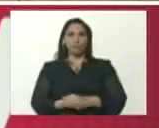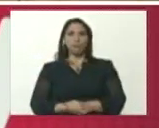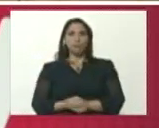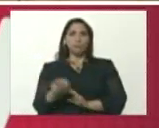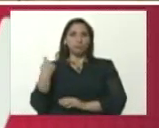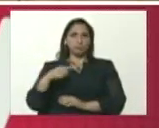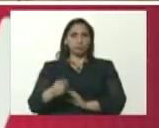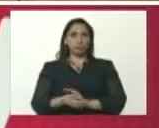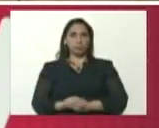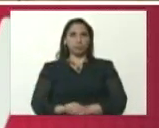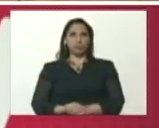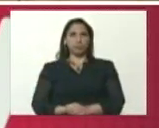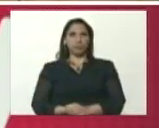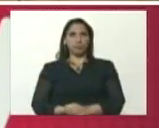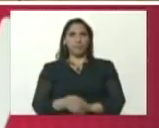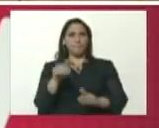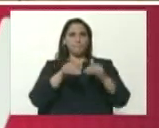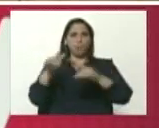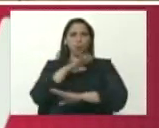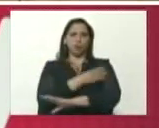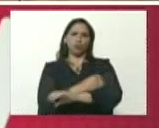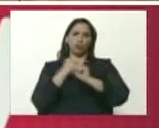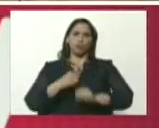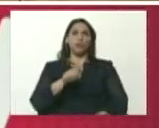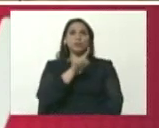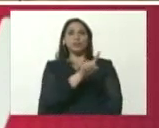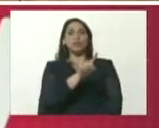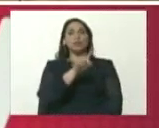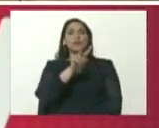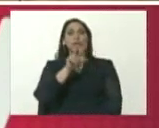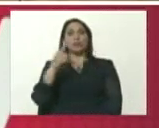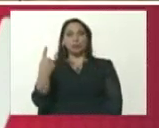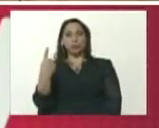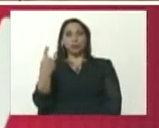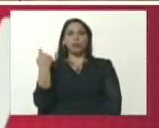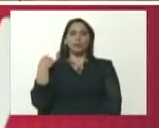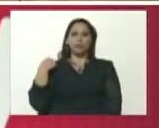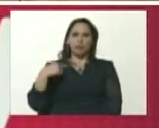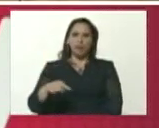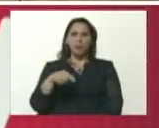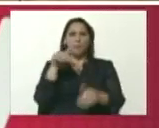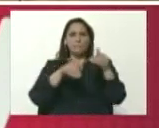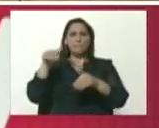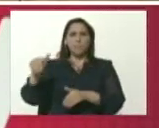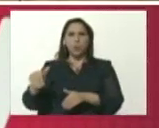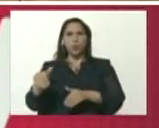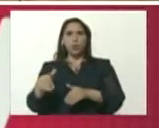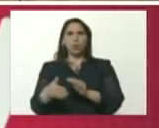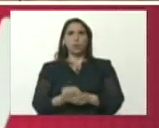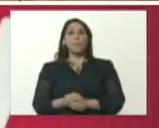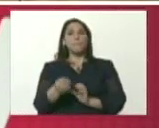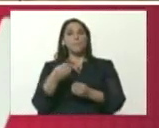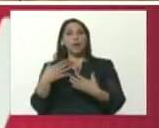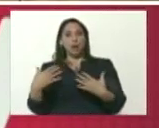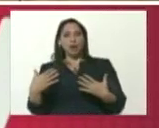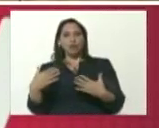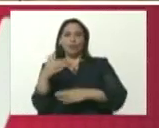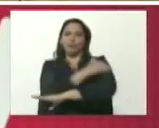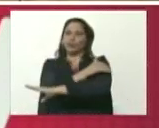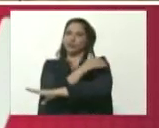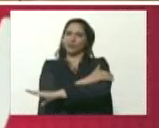Tenemos en voto duro 121 y tenemos en voto blando 41.